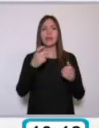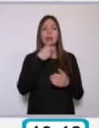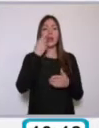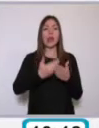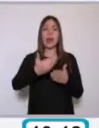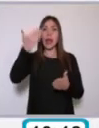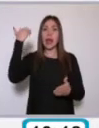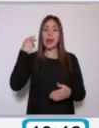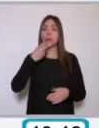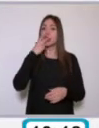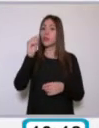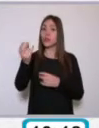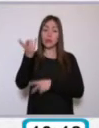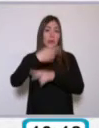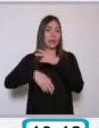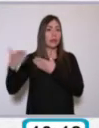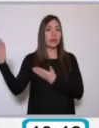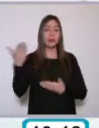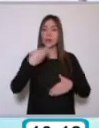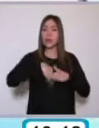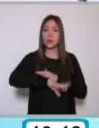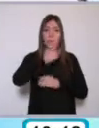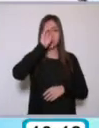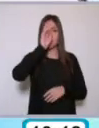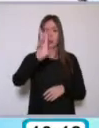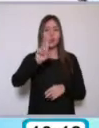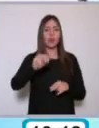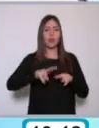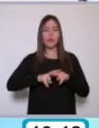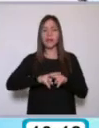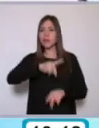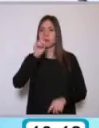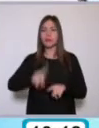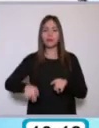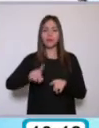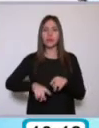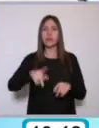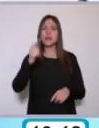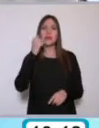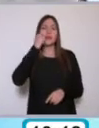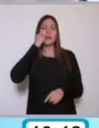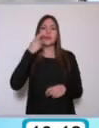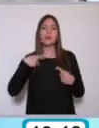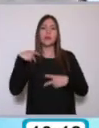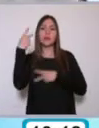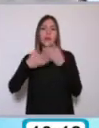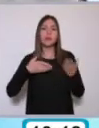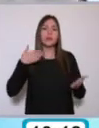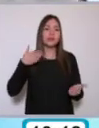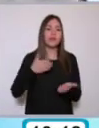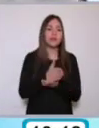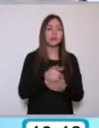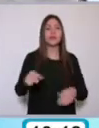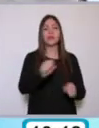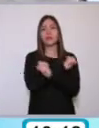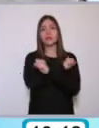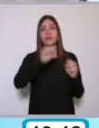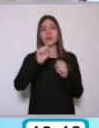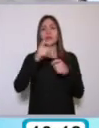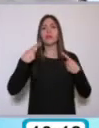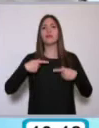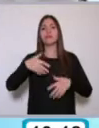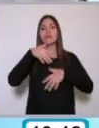no vengan, porque no vamos a recibir a nadie, estaba como dinamitada la vía. Entonces, de cualquier modo se lanzan, lo vuelan. Hay una manifestación que es de estas